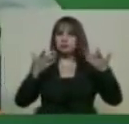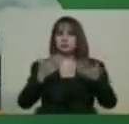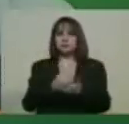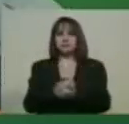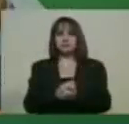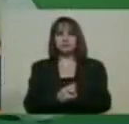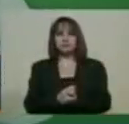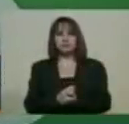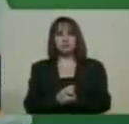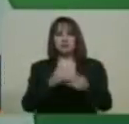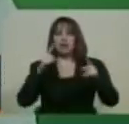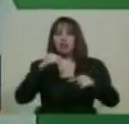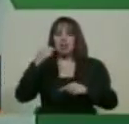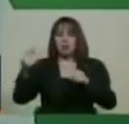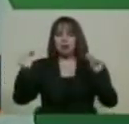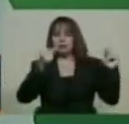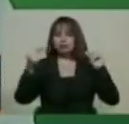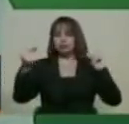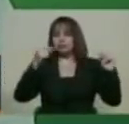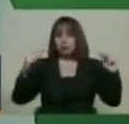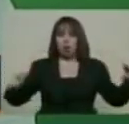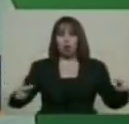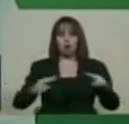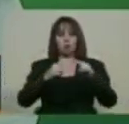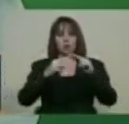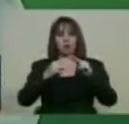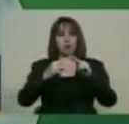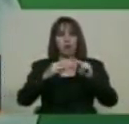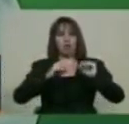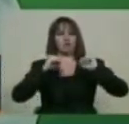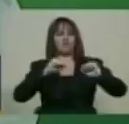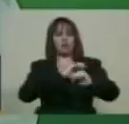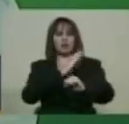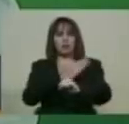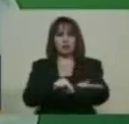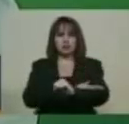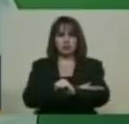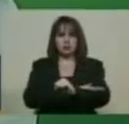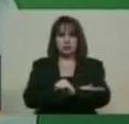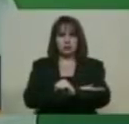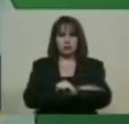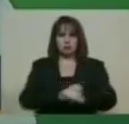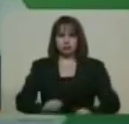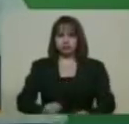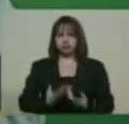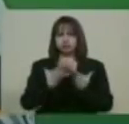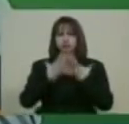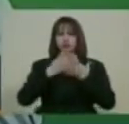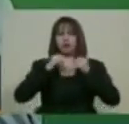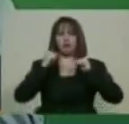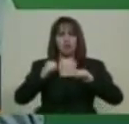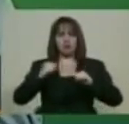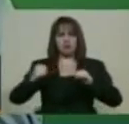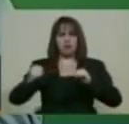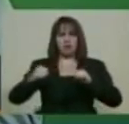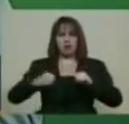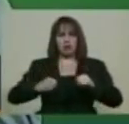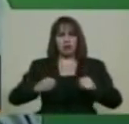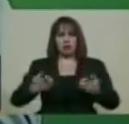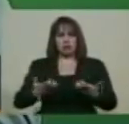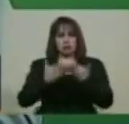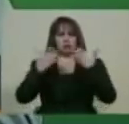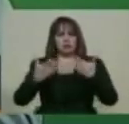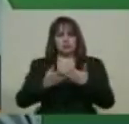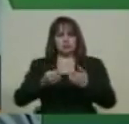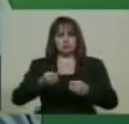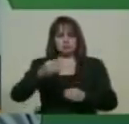luego los encuentros nos permitan fortalecer el espíritu y la fuerza del combate de lo que debe ser nuestra